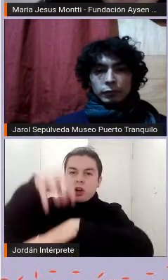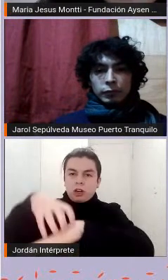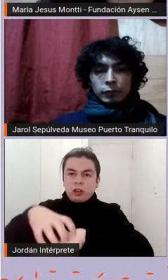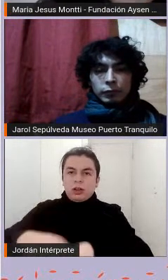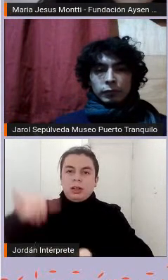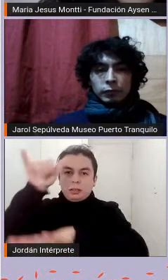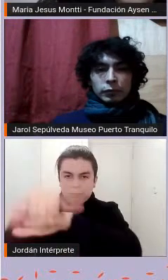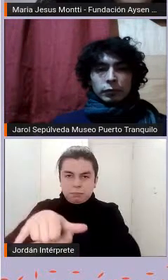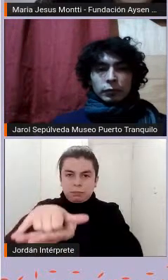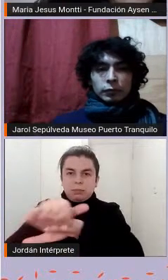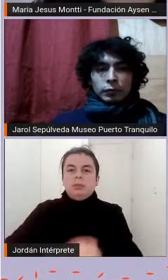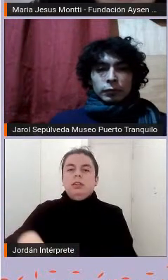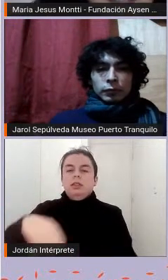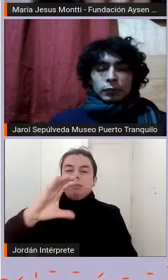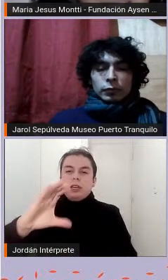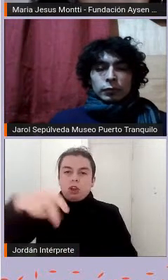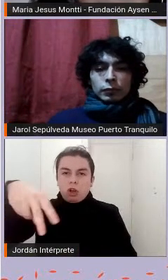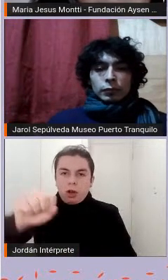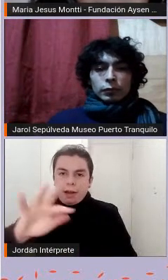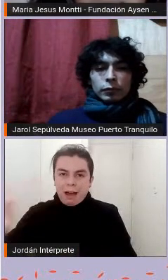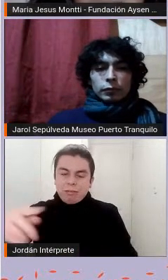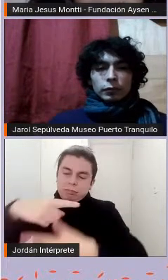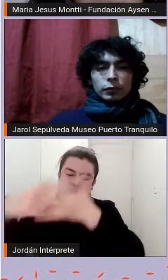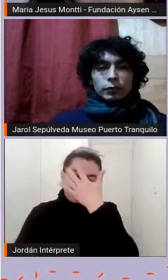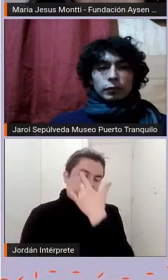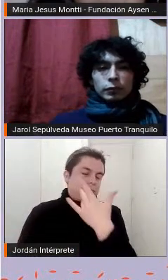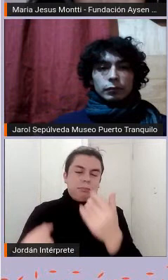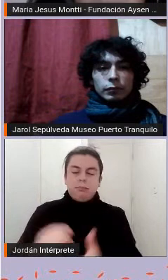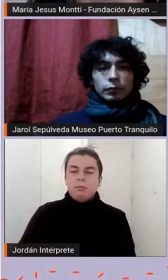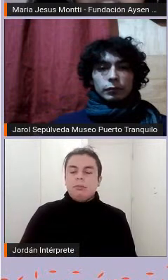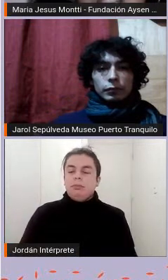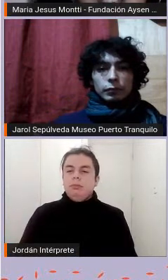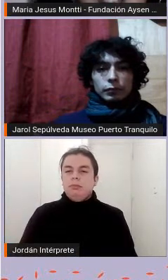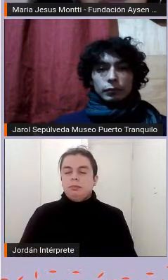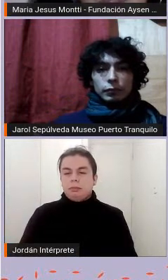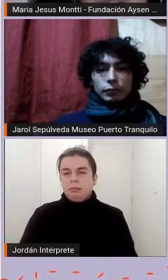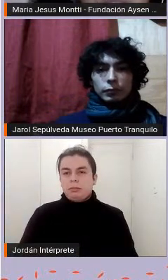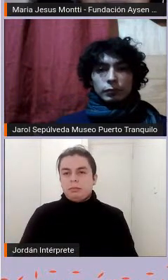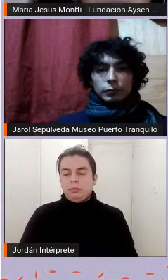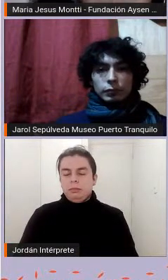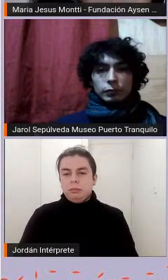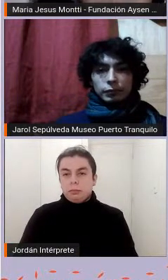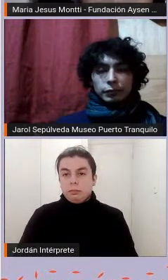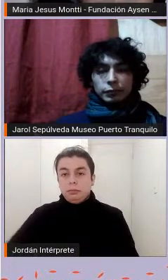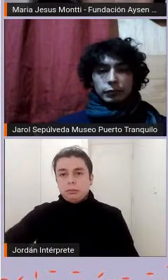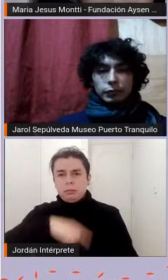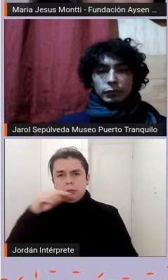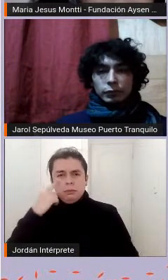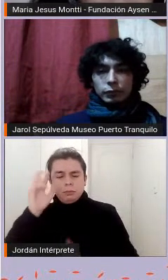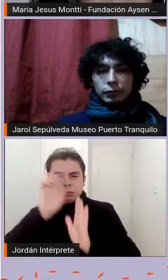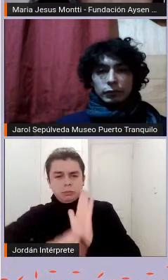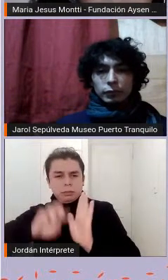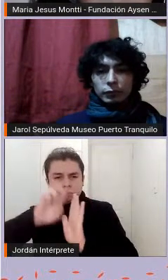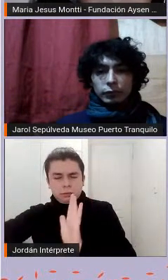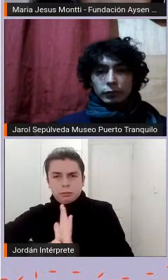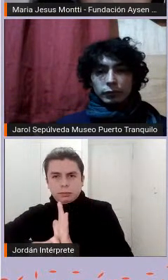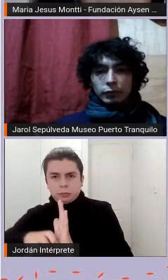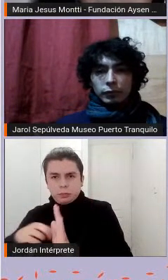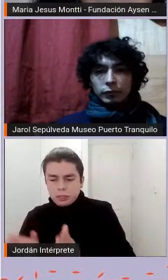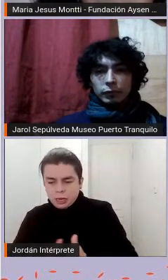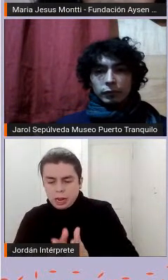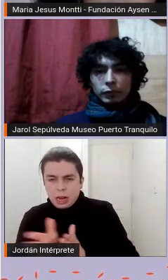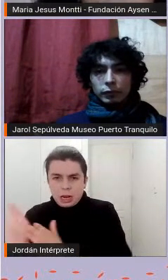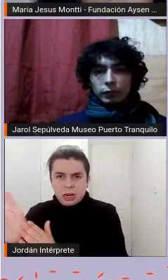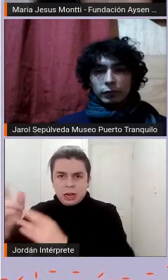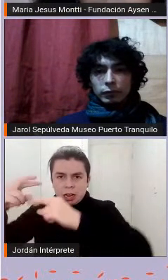supuesto. Y es aquí, en este proyecto, donde en una de las líneas de investigación, que era la línea